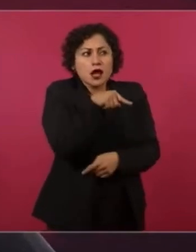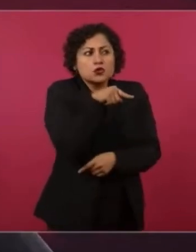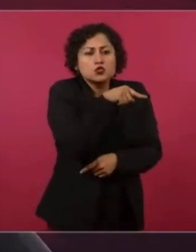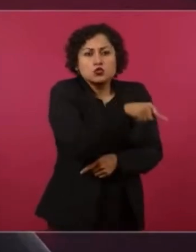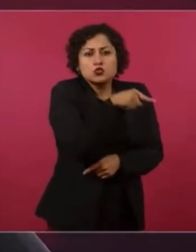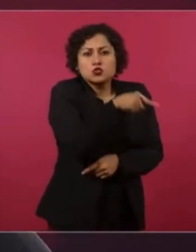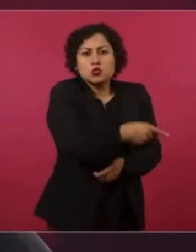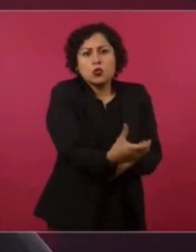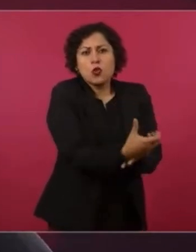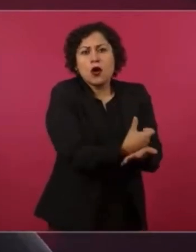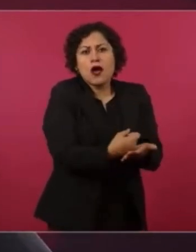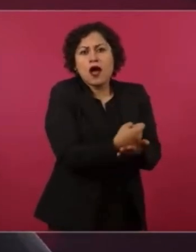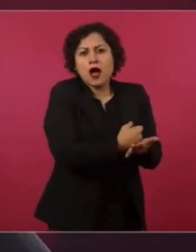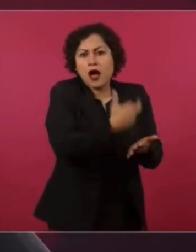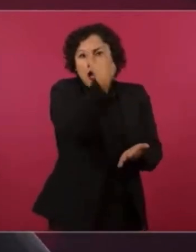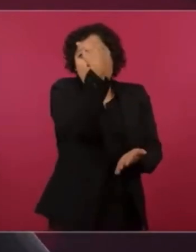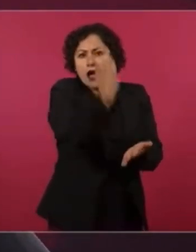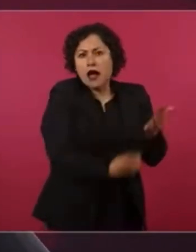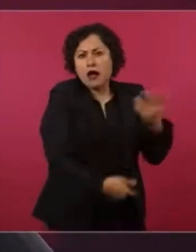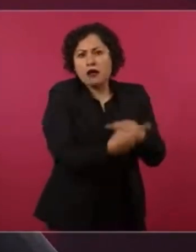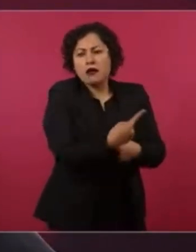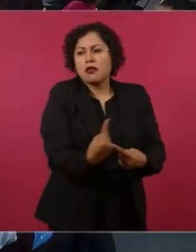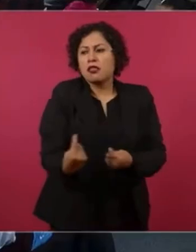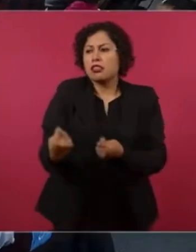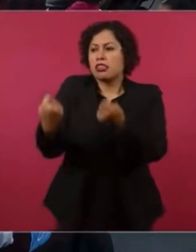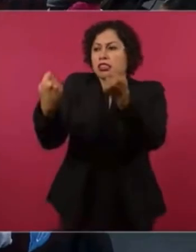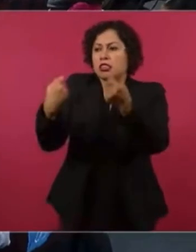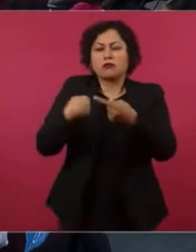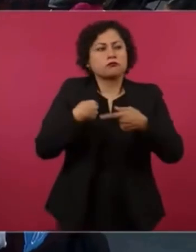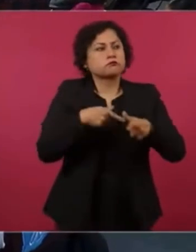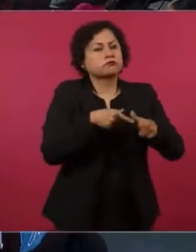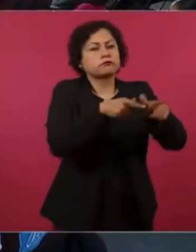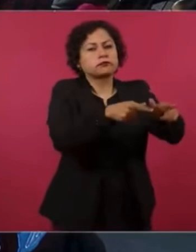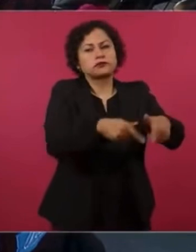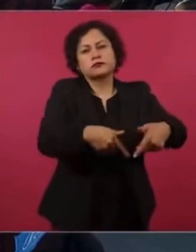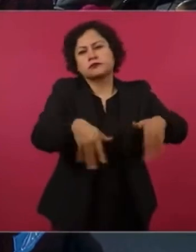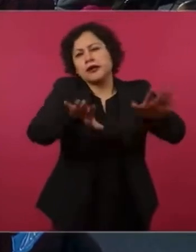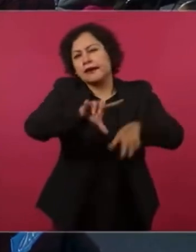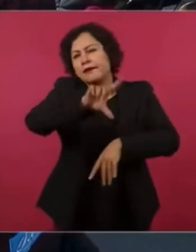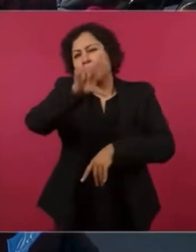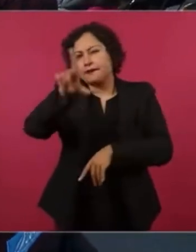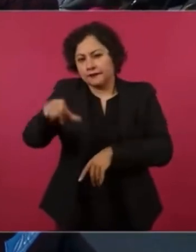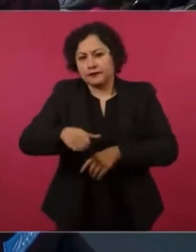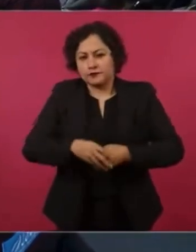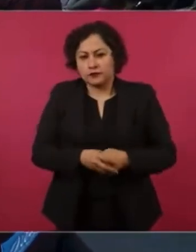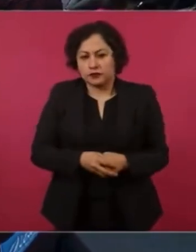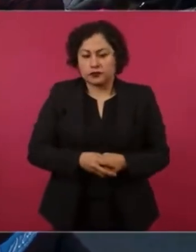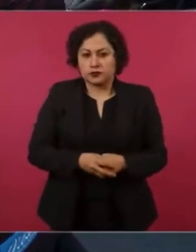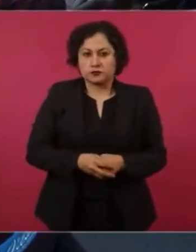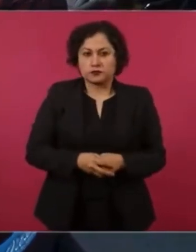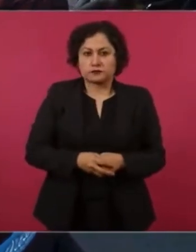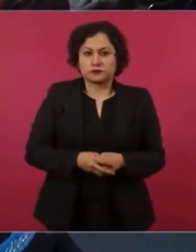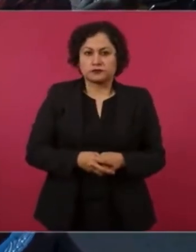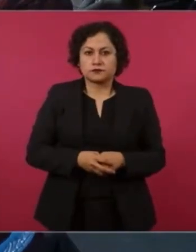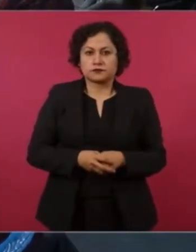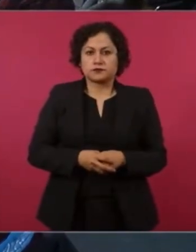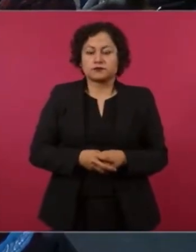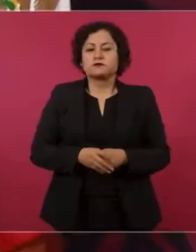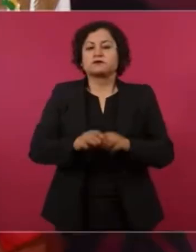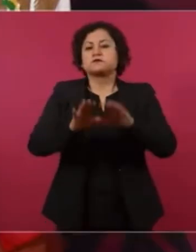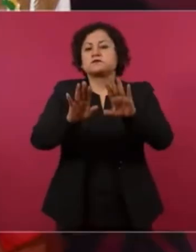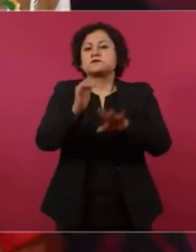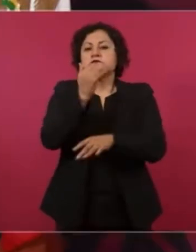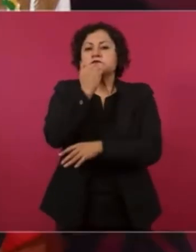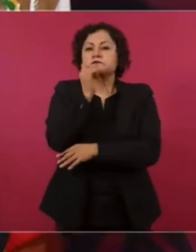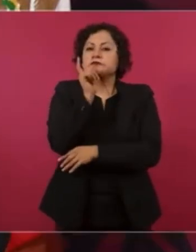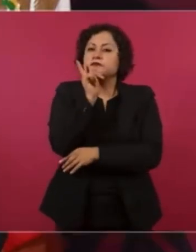Poder Judicial. Y entonces es muy necesaria que todos los mexicanos presionemos para que se cumpla el Plan C,